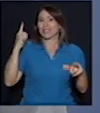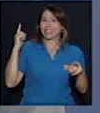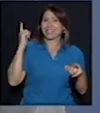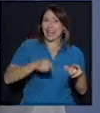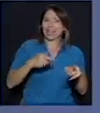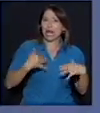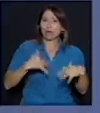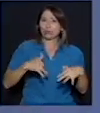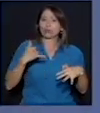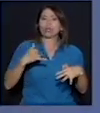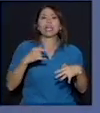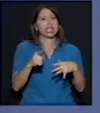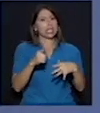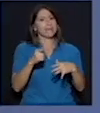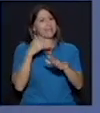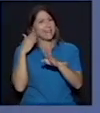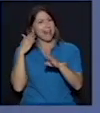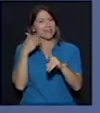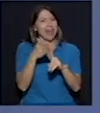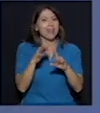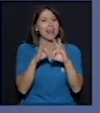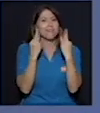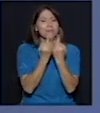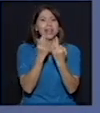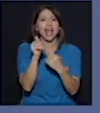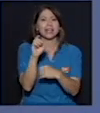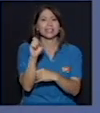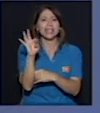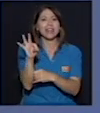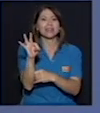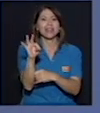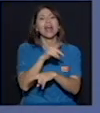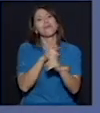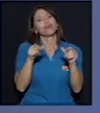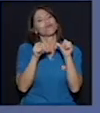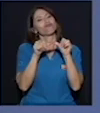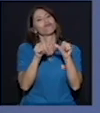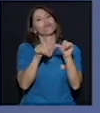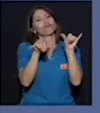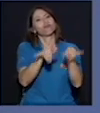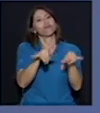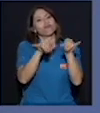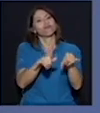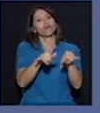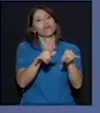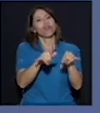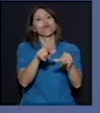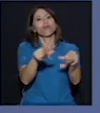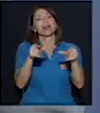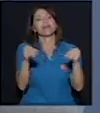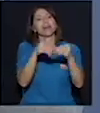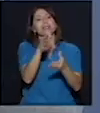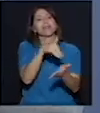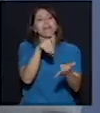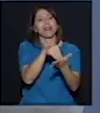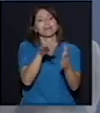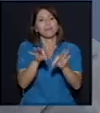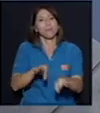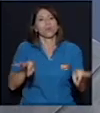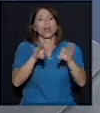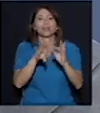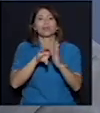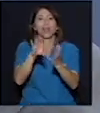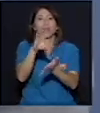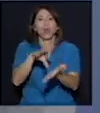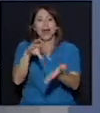familia Assad, se sostiene las partes centrales, la capital y algunas de las ciudades más importantes, donde la mayoría de,